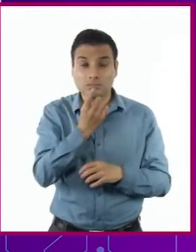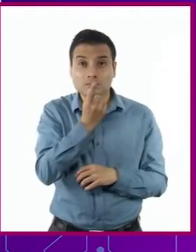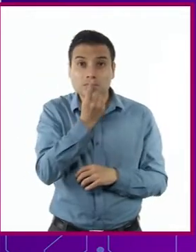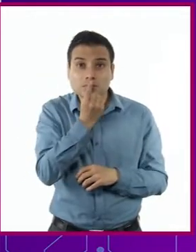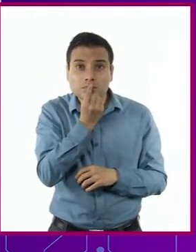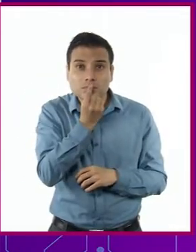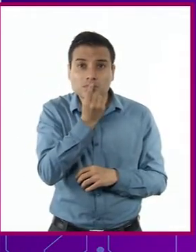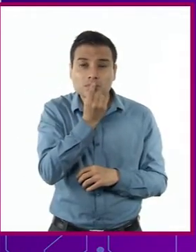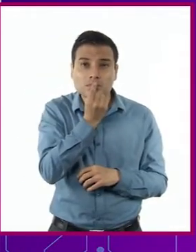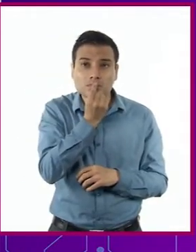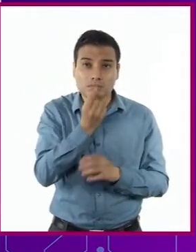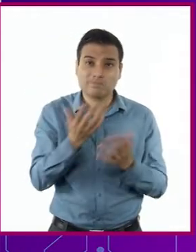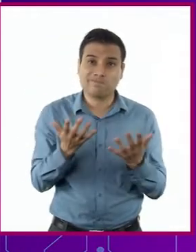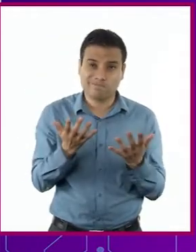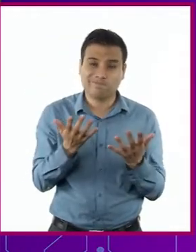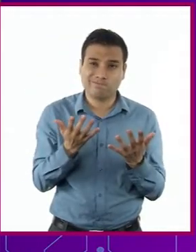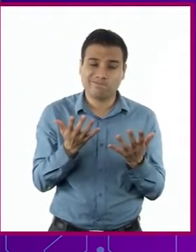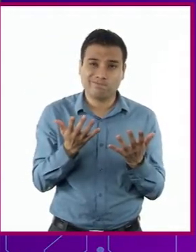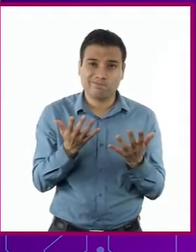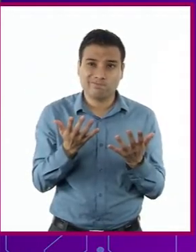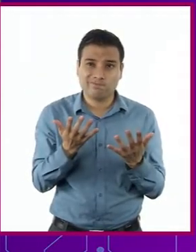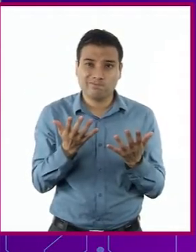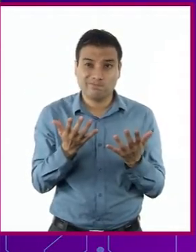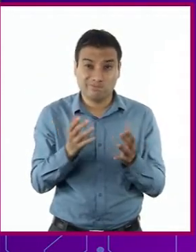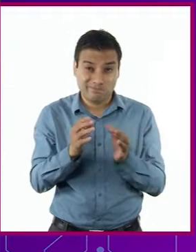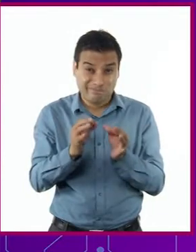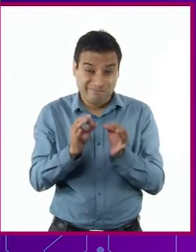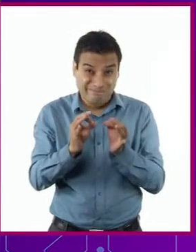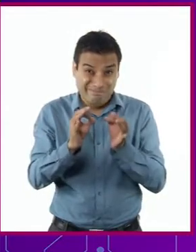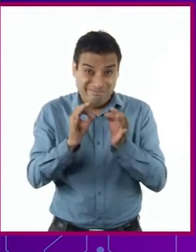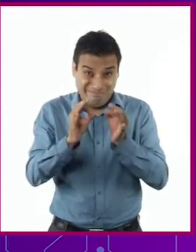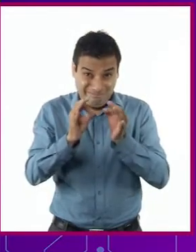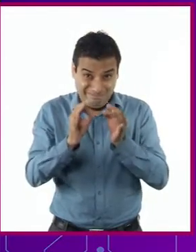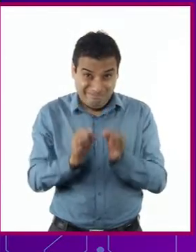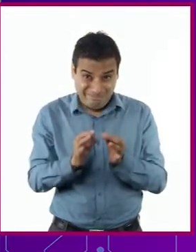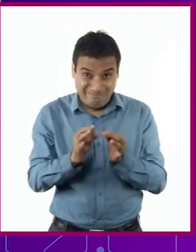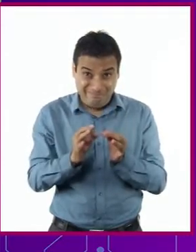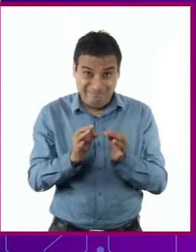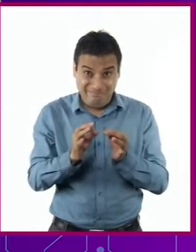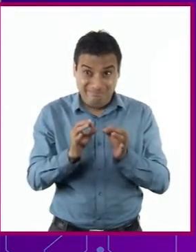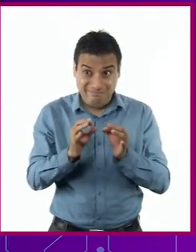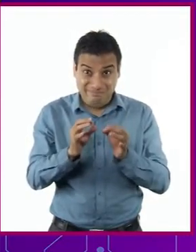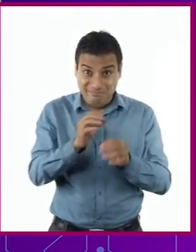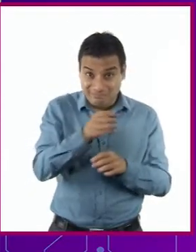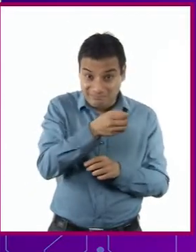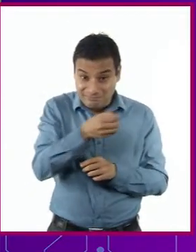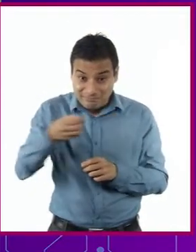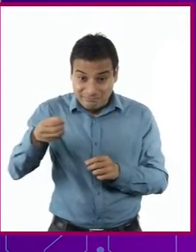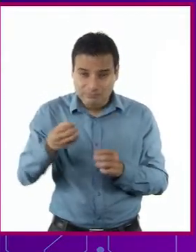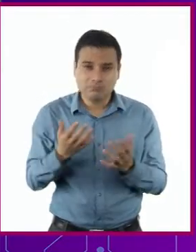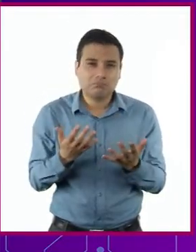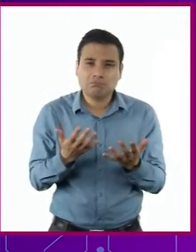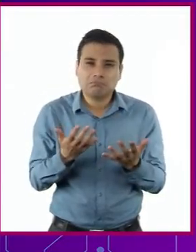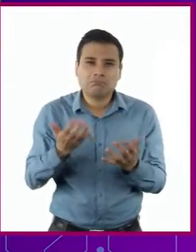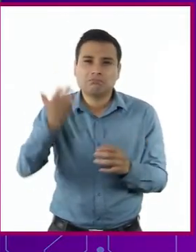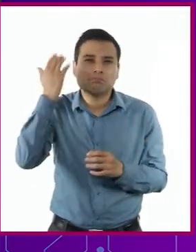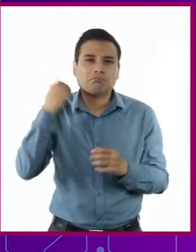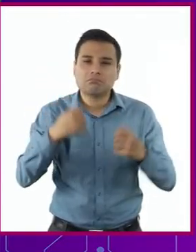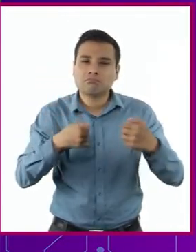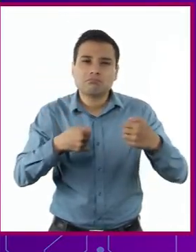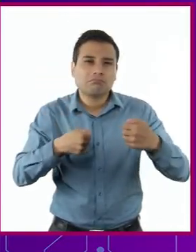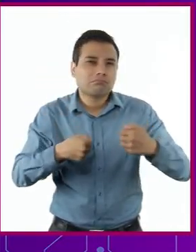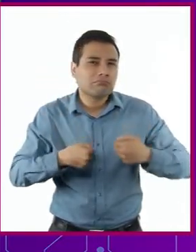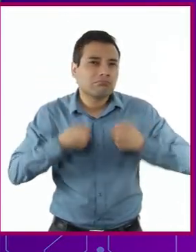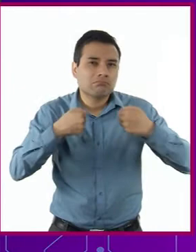policías. Entonces no había realmente una idea de formar una organización como la que ahora existe. En aquel tiempo éramos jóvenes que teníamos ganas